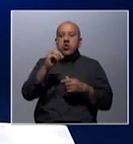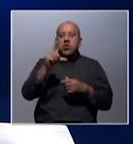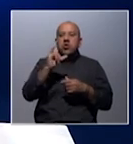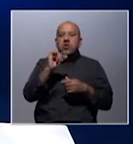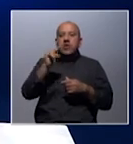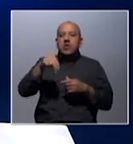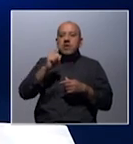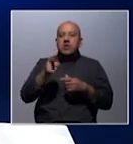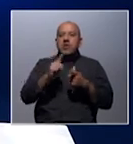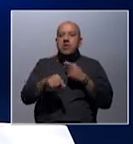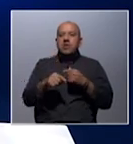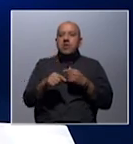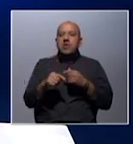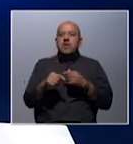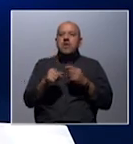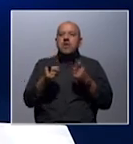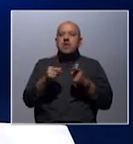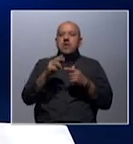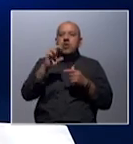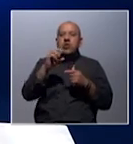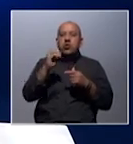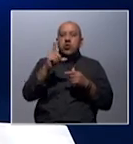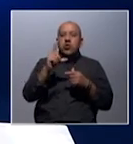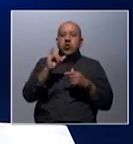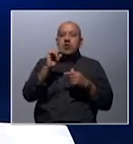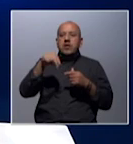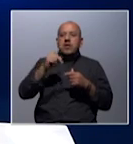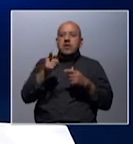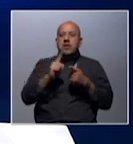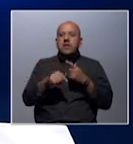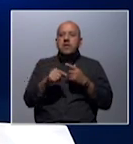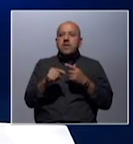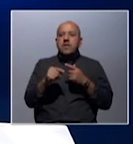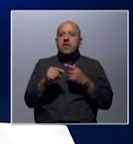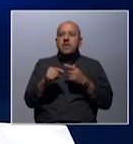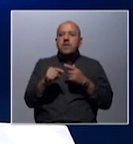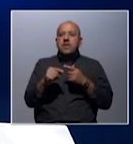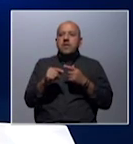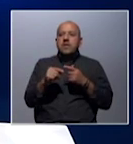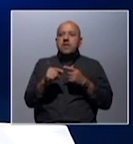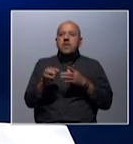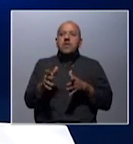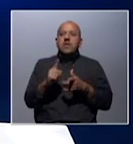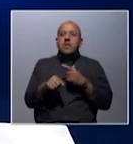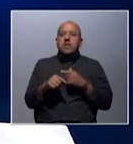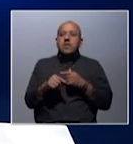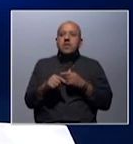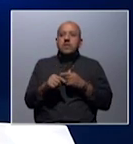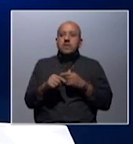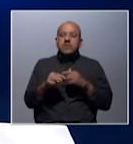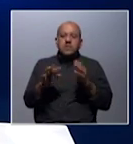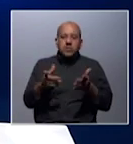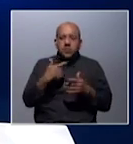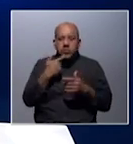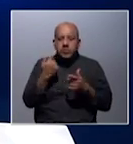Stone. Y bueno, el título no se los permitieron, se llaman los Rolling. Y nos traen entonces una forma muy dulce, muy tierna y al mismo tiempo